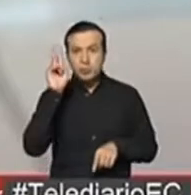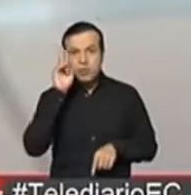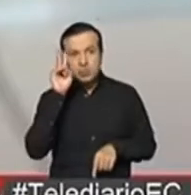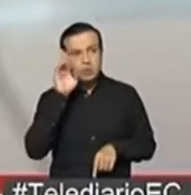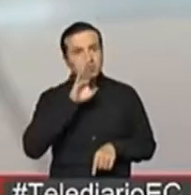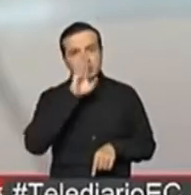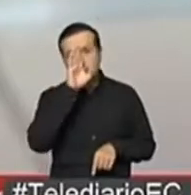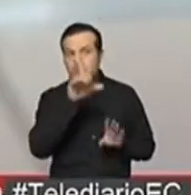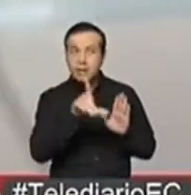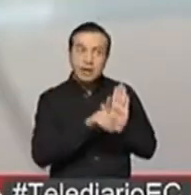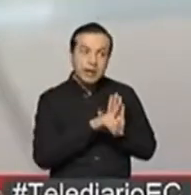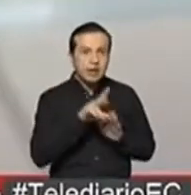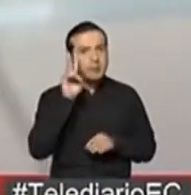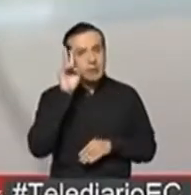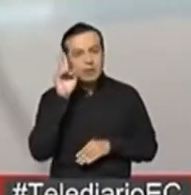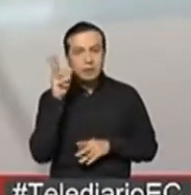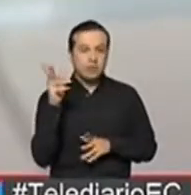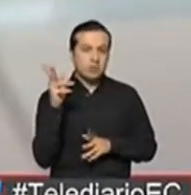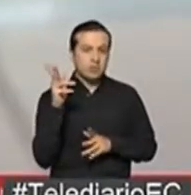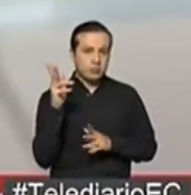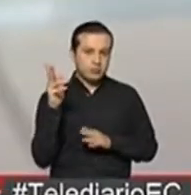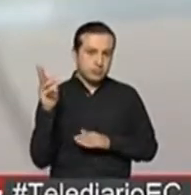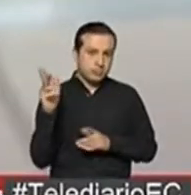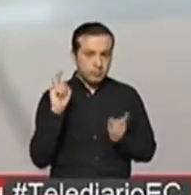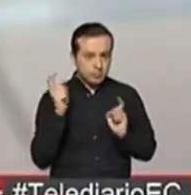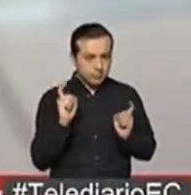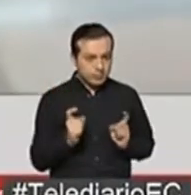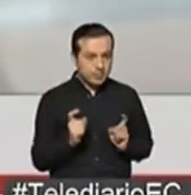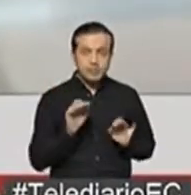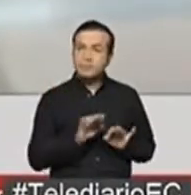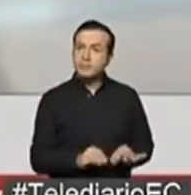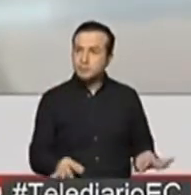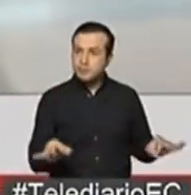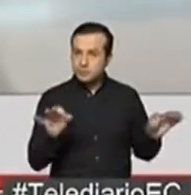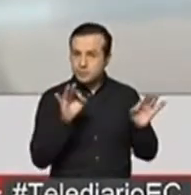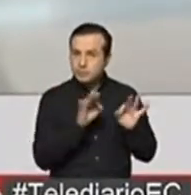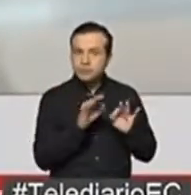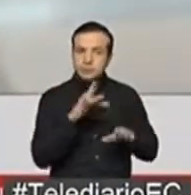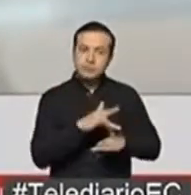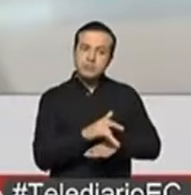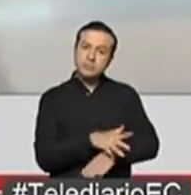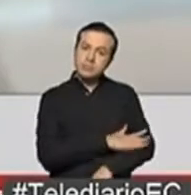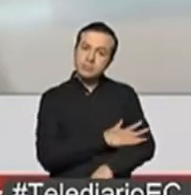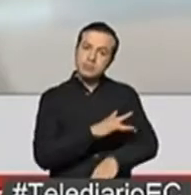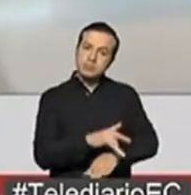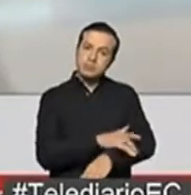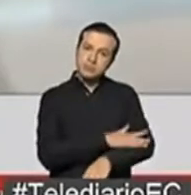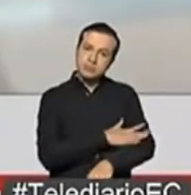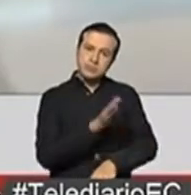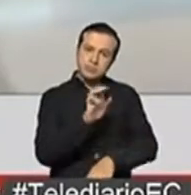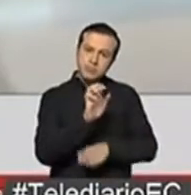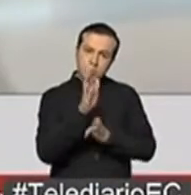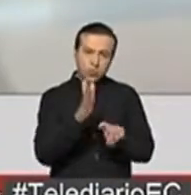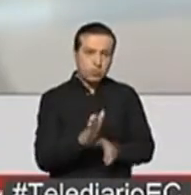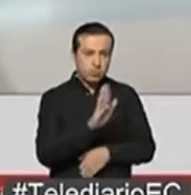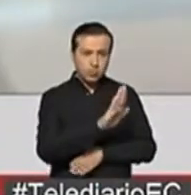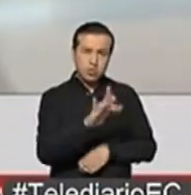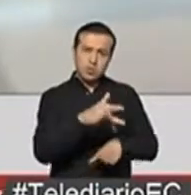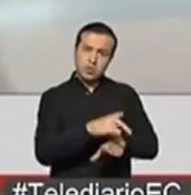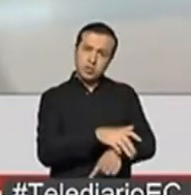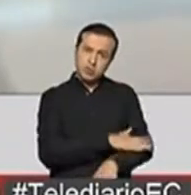cierto pero habrá que ir perfeccionando y sobre todo hacer conciencia en el ecuatoriano